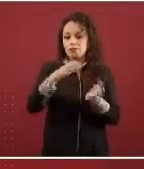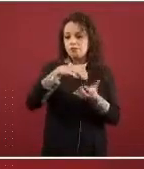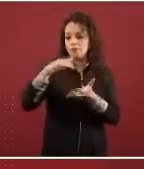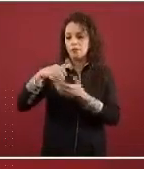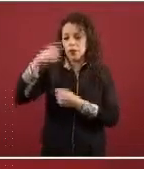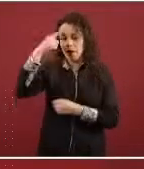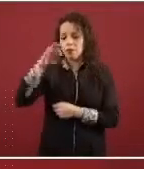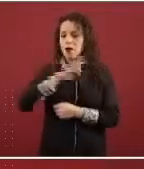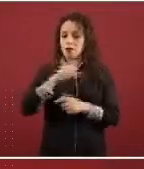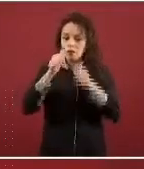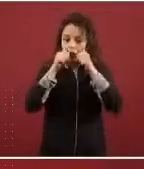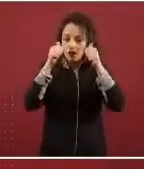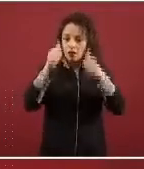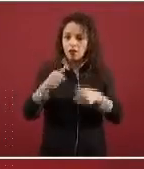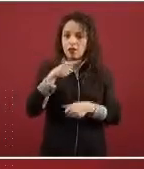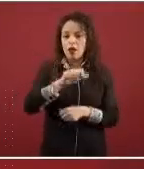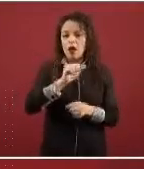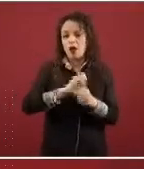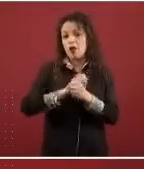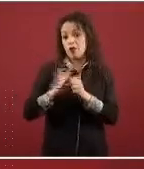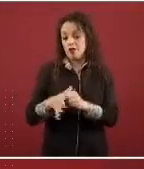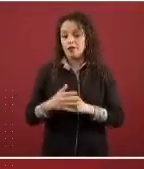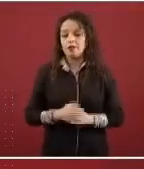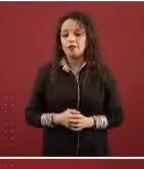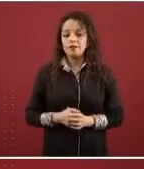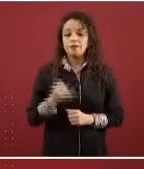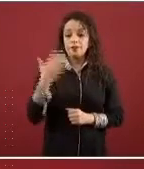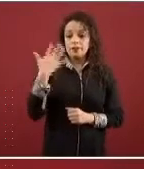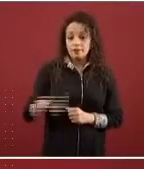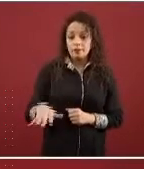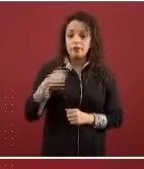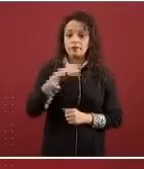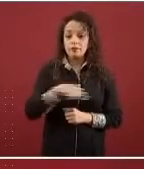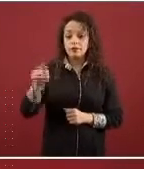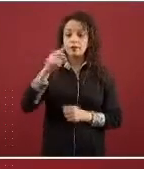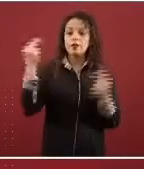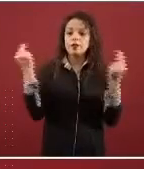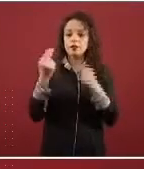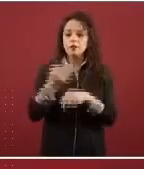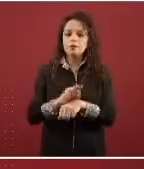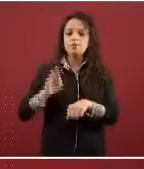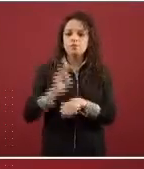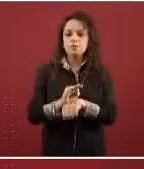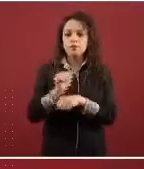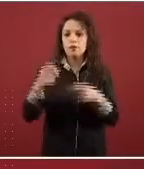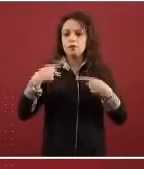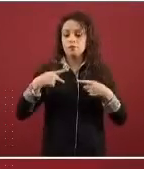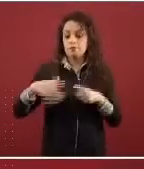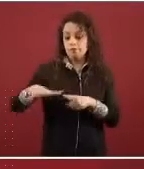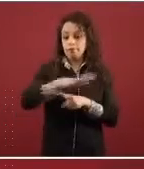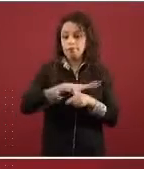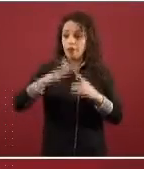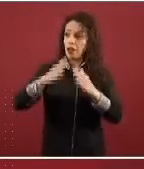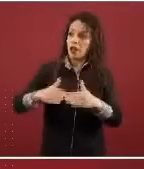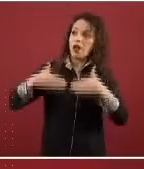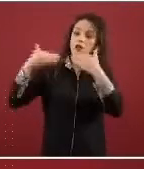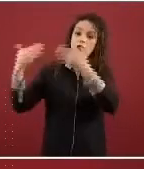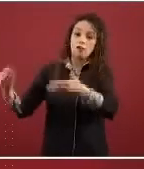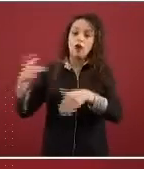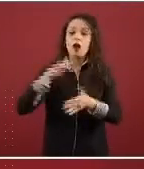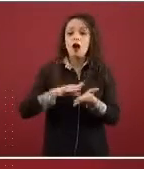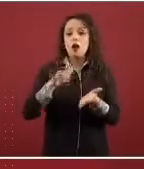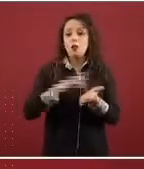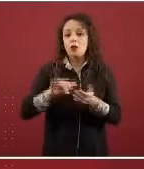Y 10. La Secretaría de Relaciones Exteriores hará lo necesario para la protección a los mexicanos en el exterior y apoyará al